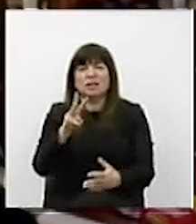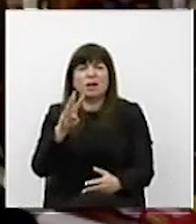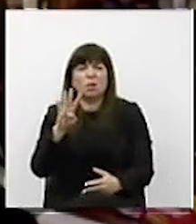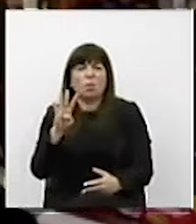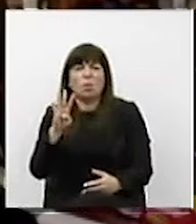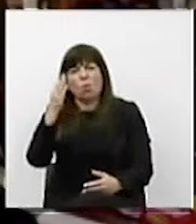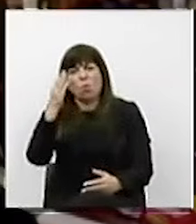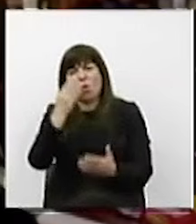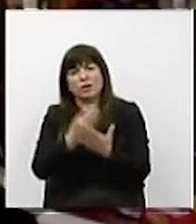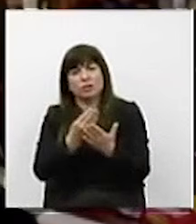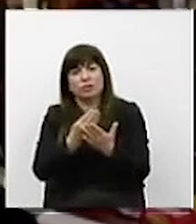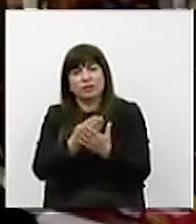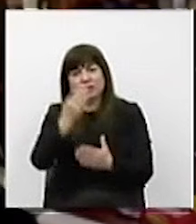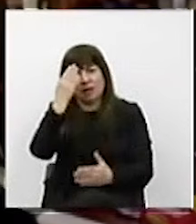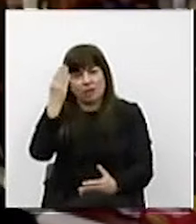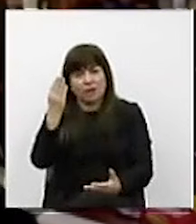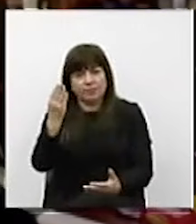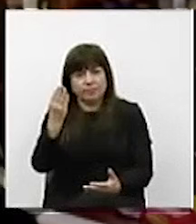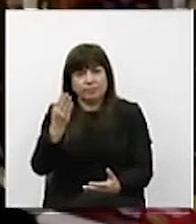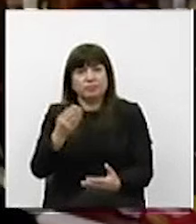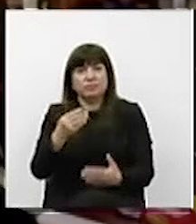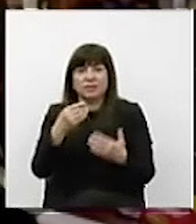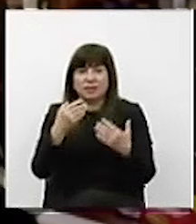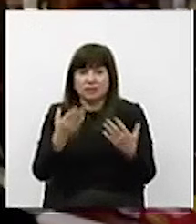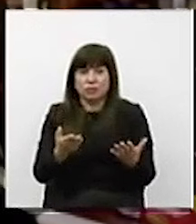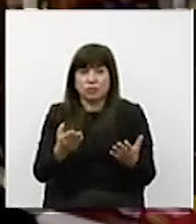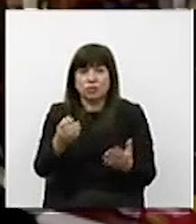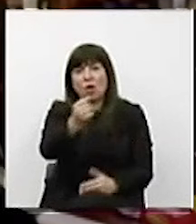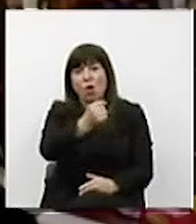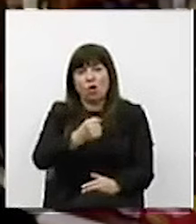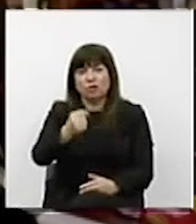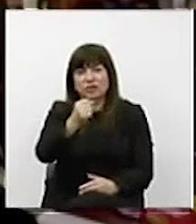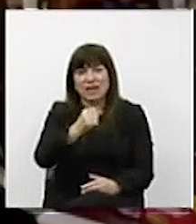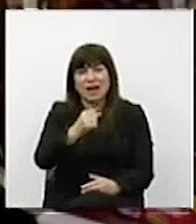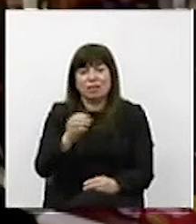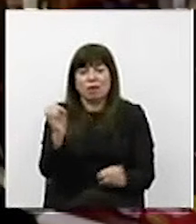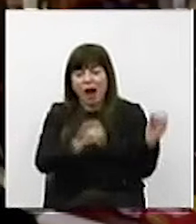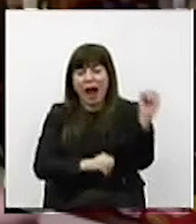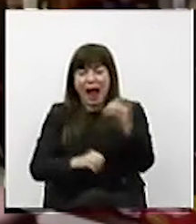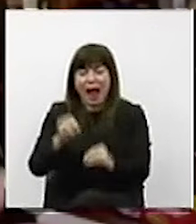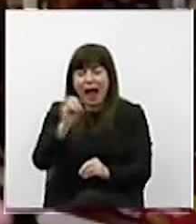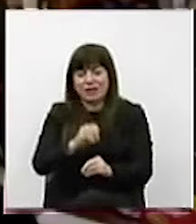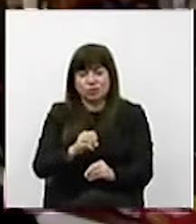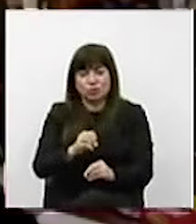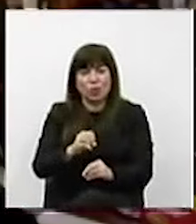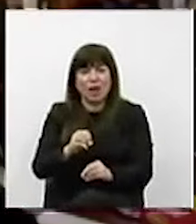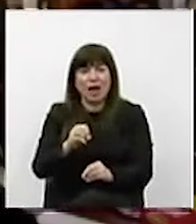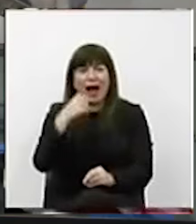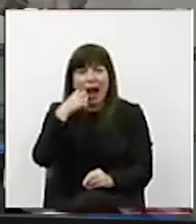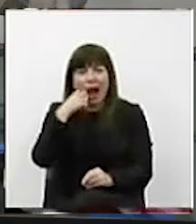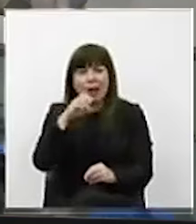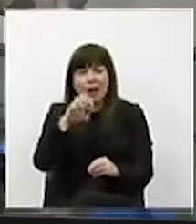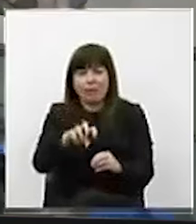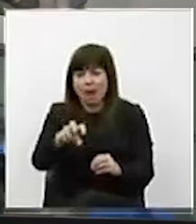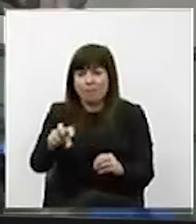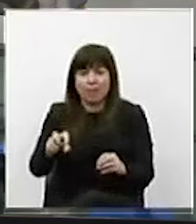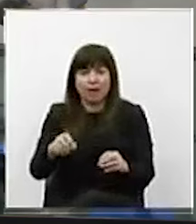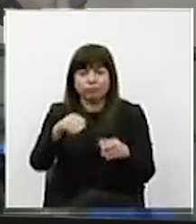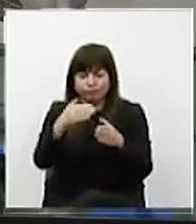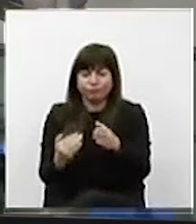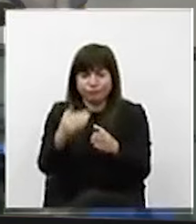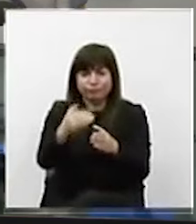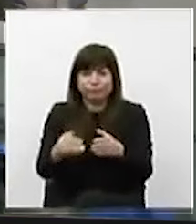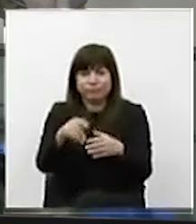3-4 veces por día. ¿Ya? Entonces he estado cocinando cazuela y voy a comprar un ingrediente cada vez y deliberadamente me olvido para